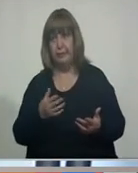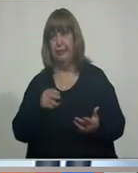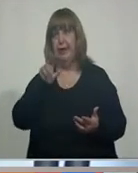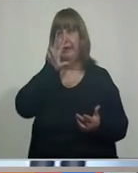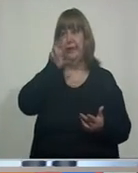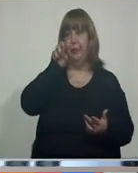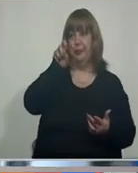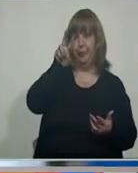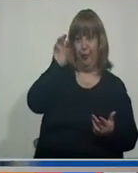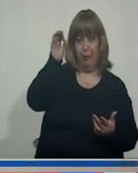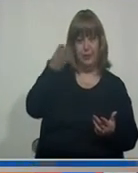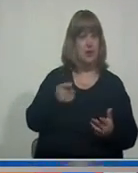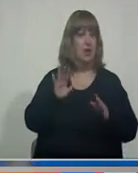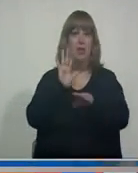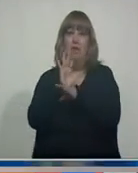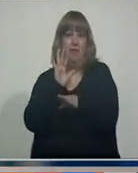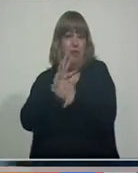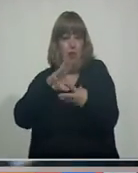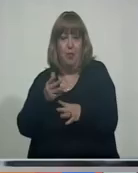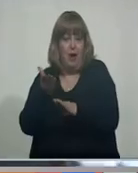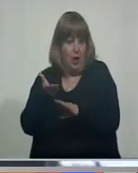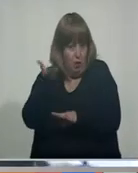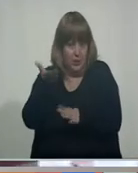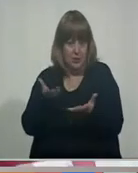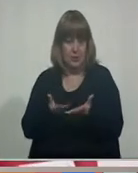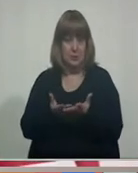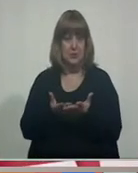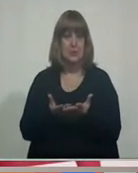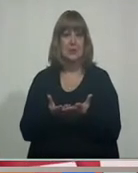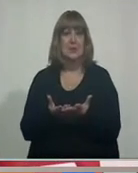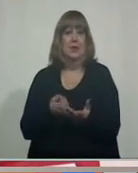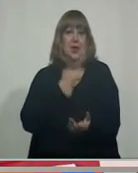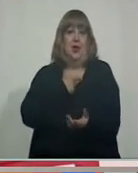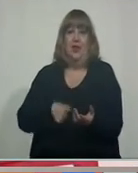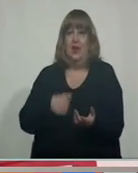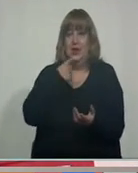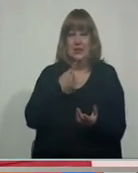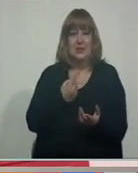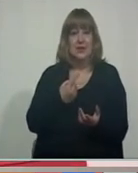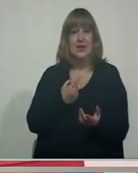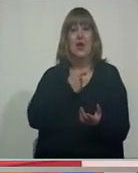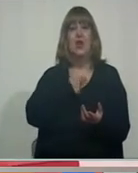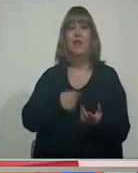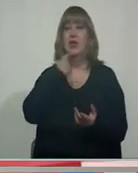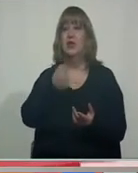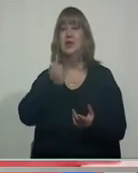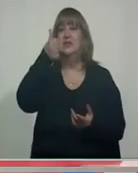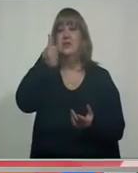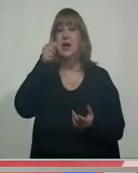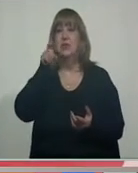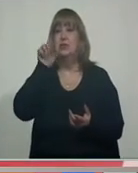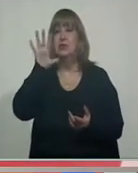3.2%, son aumentos. Claro. Es decir, lo dicen que no suene tanto. Claro. No vamos a permitir que sea del 6.5, pero puede ser